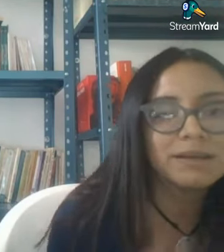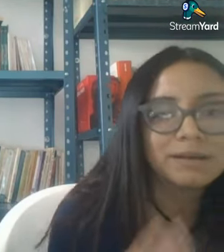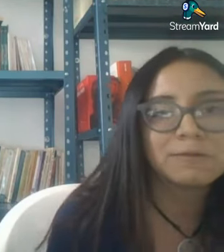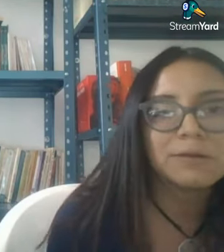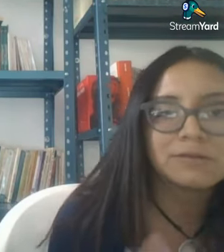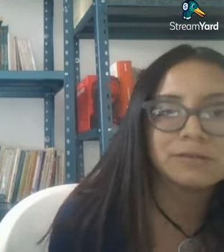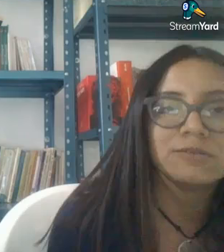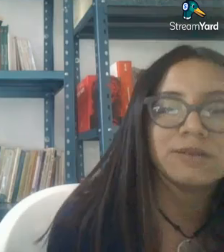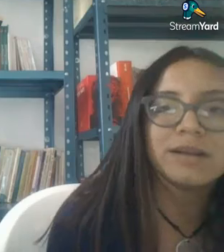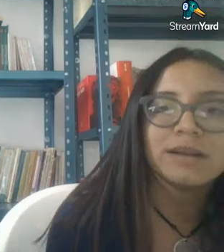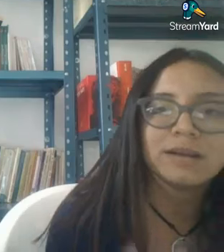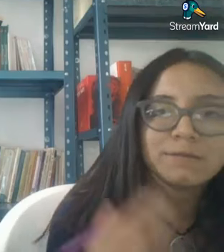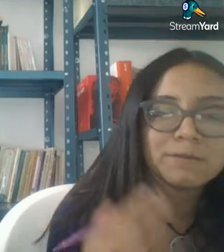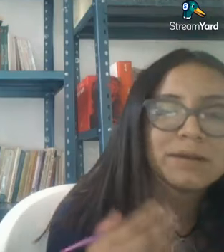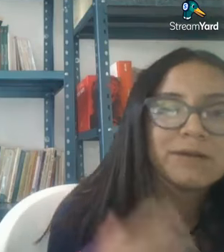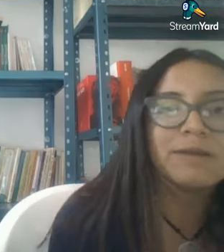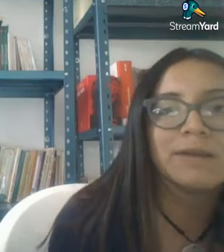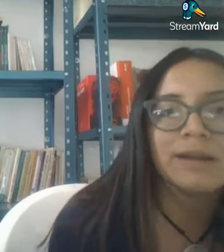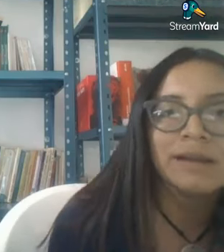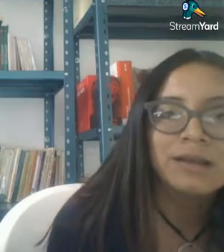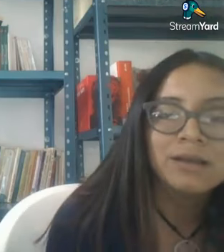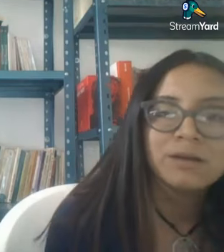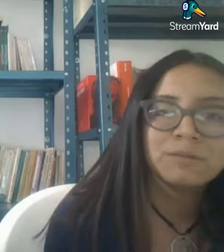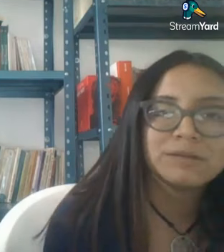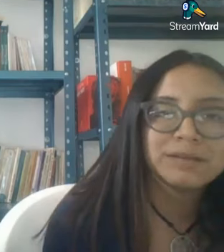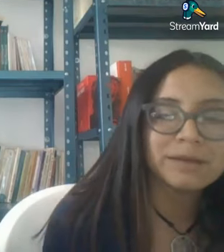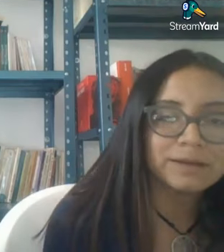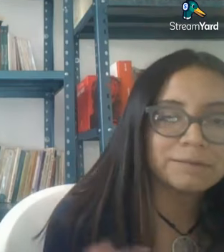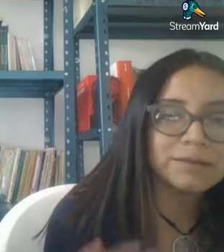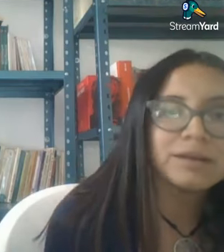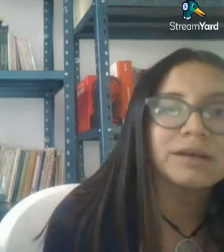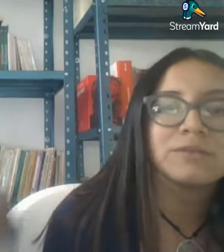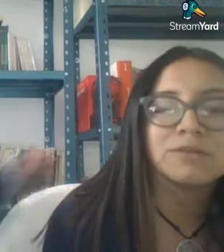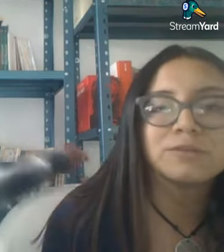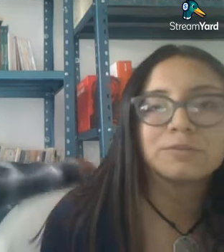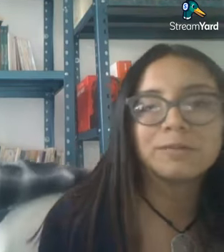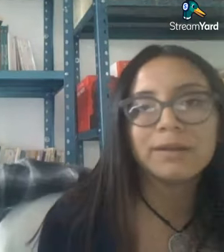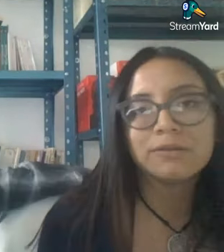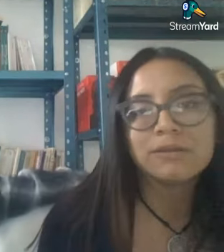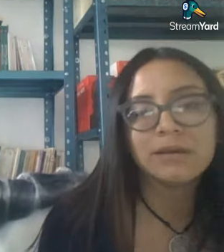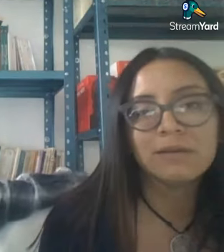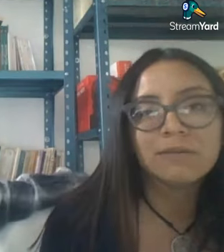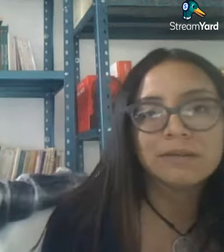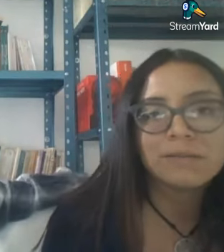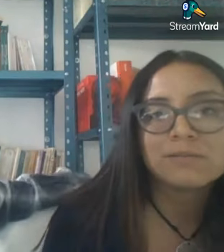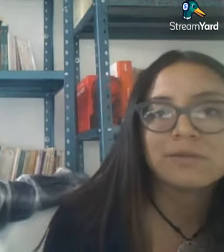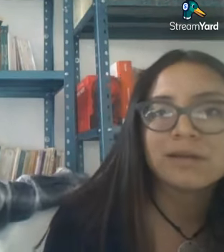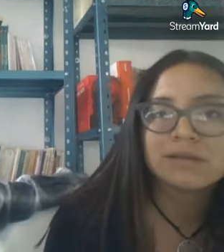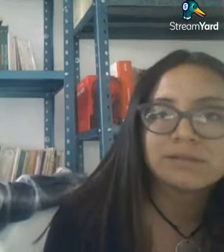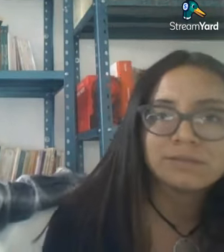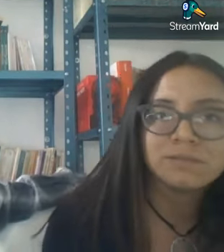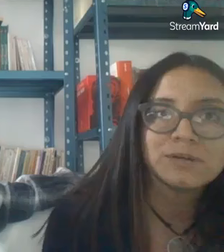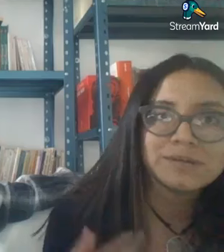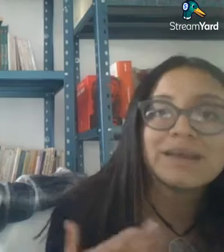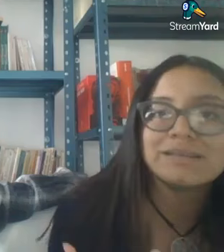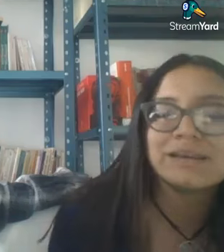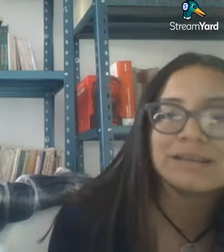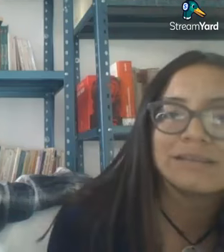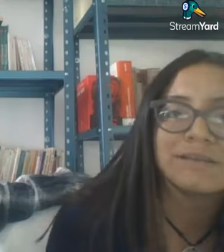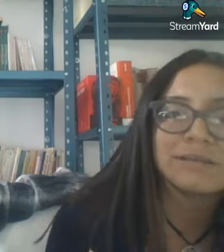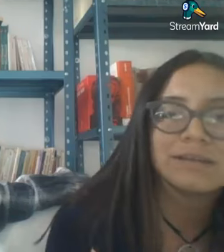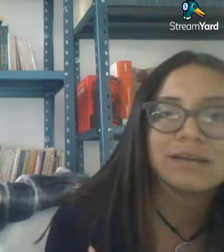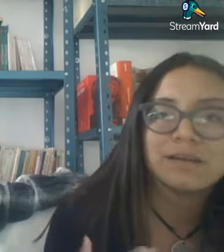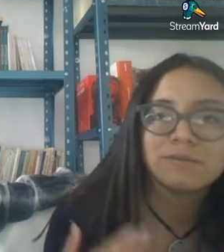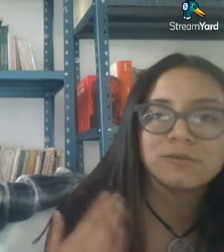pues, es la reforma constitucional, la reforma neoliberal, pues, que aventaja a todos los privados y que en últimas, pues sí hace